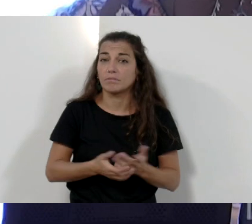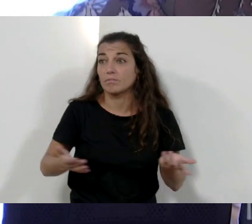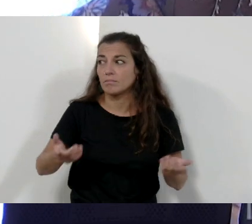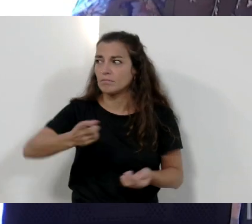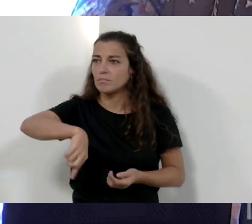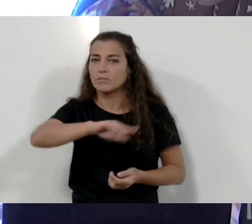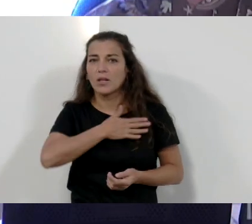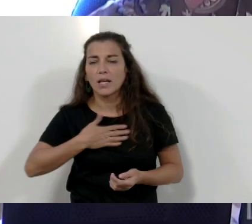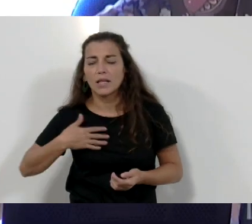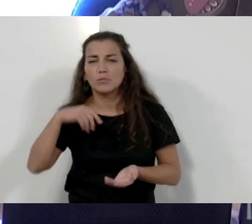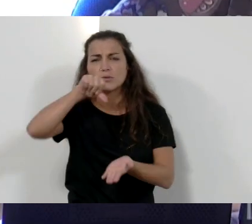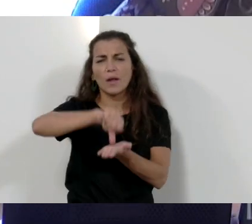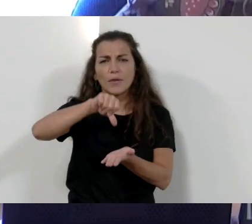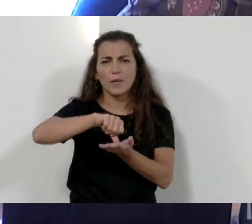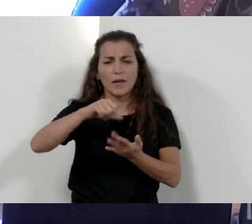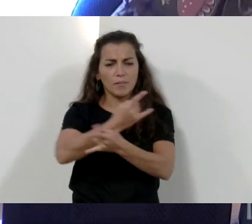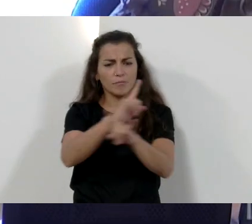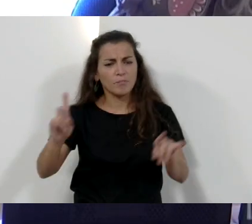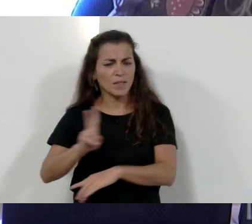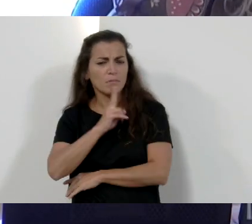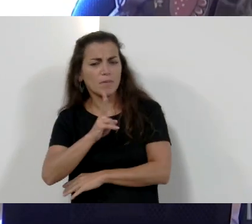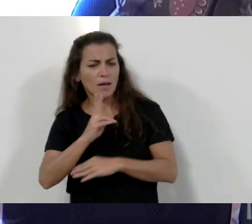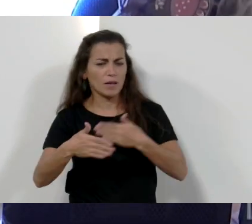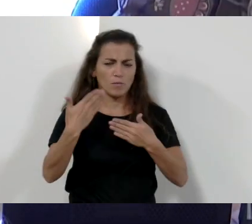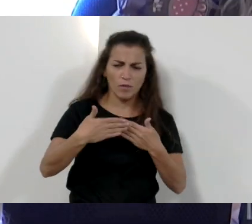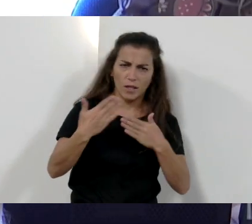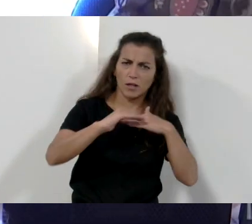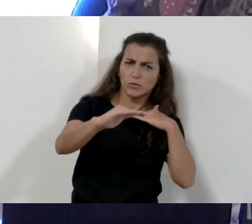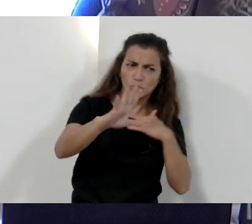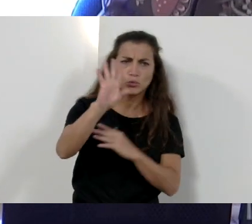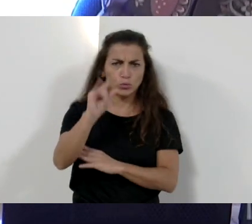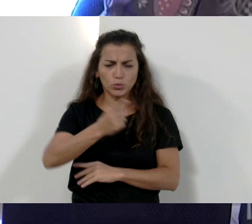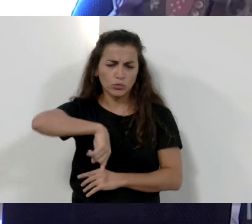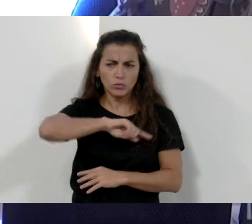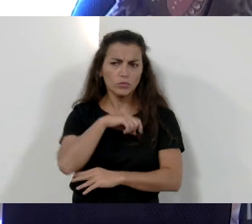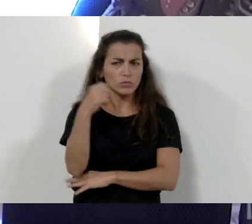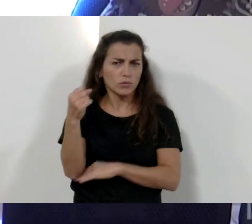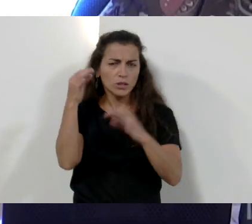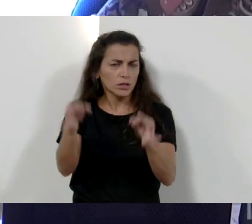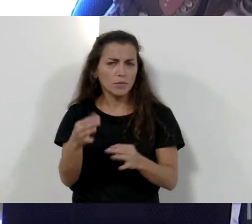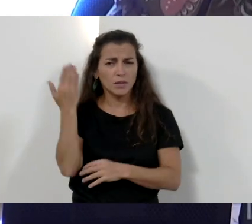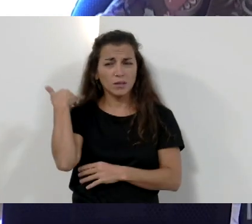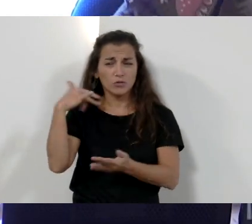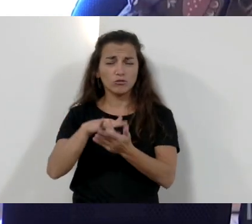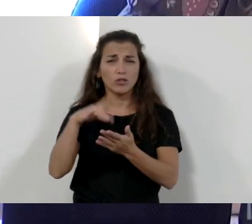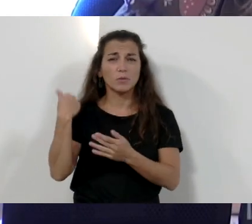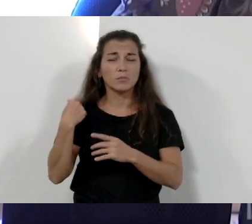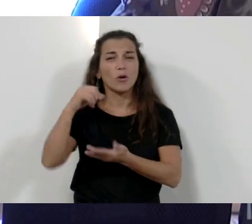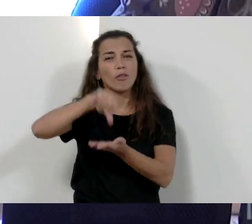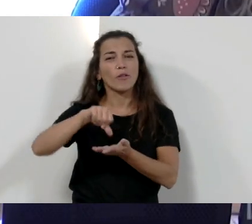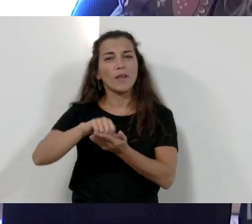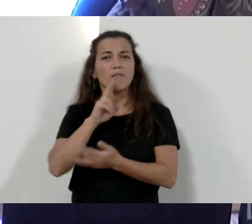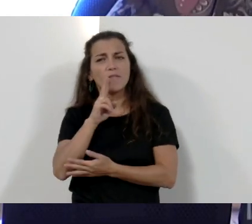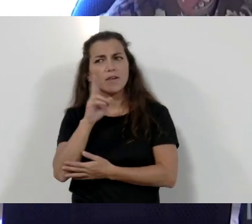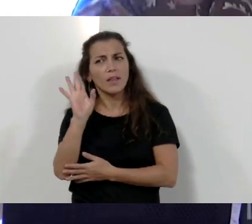queremos una ciudad verde, moderna, sostenible, claro que sí, y vamos a apoyarles siempre. Apoyamos aquella moción de la ciudad verde, venga, vamos a apoyarla, claro